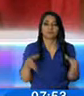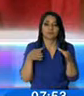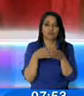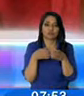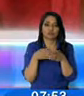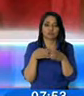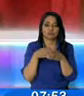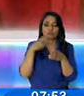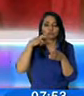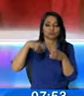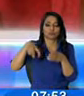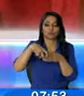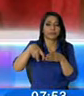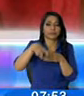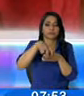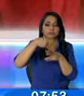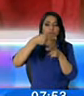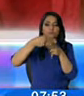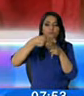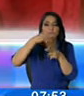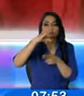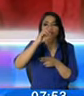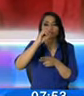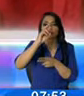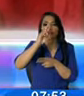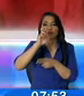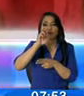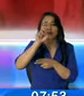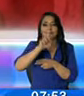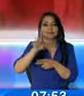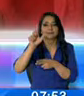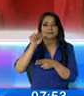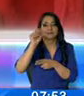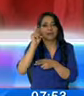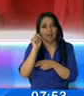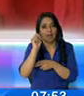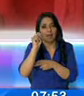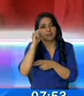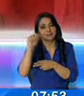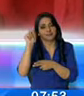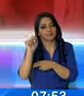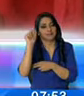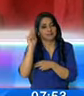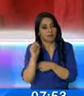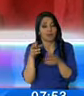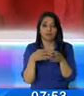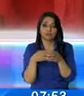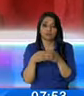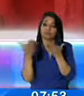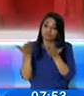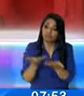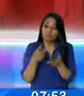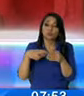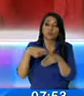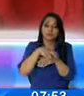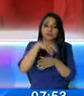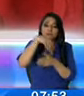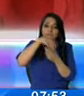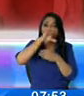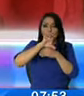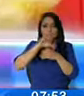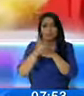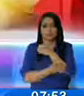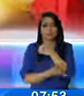de turismo rural coraza una asociación que está esperando con los brazos abiertos a todos los turistas nacionales y